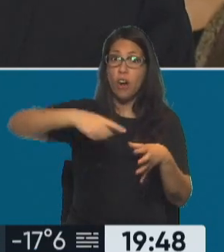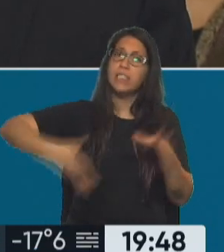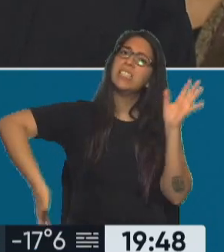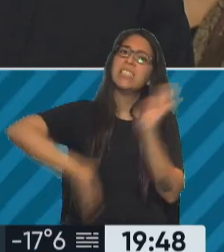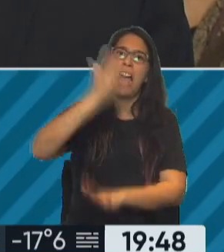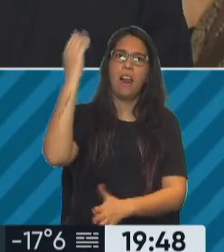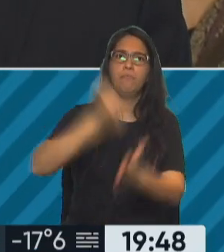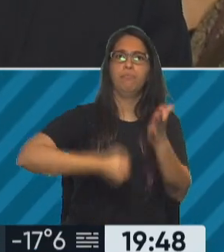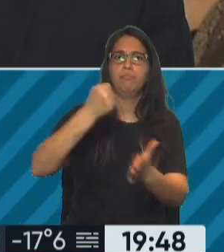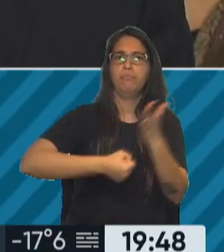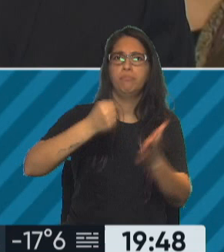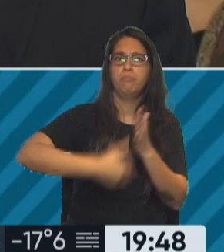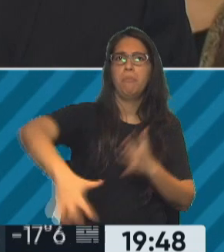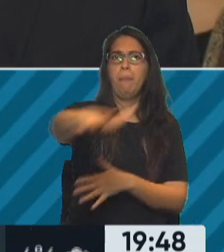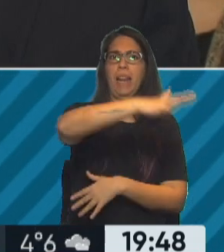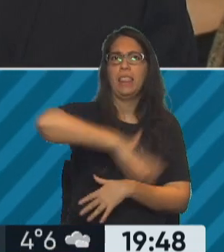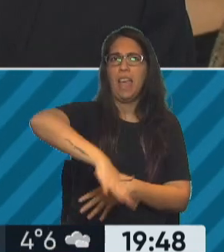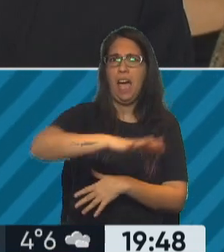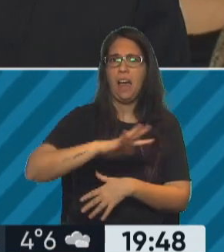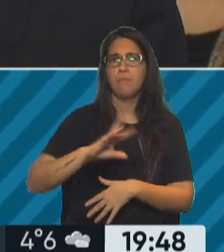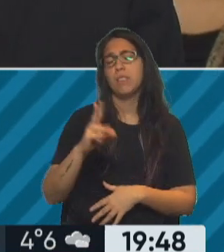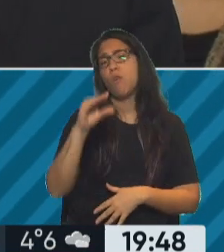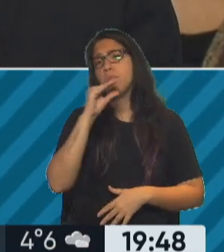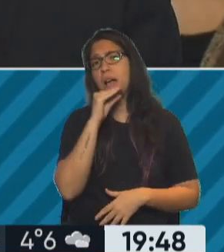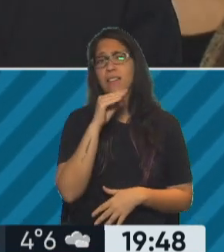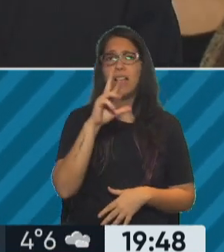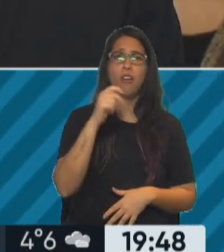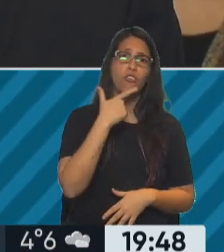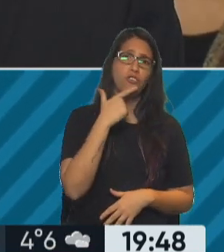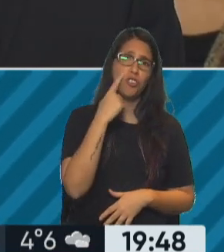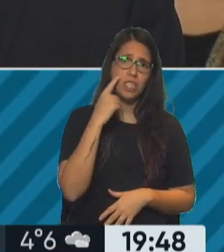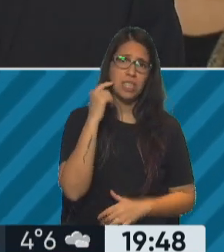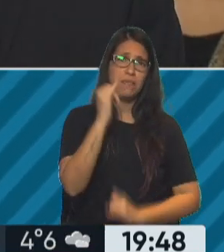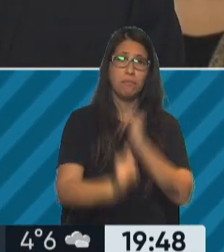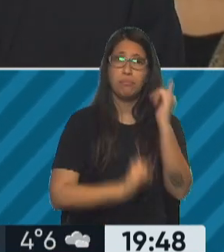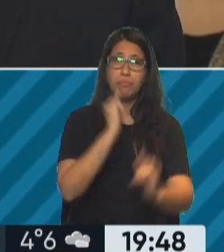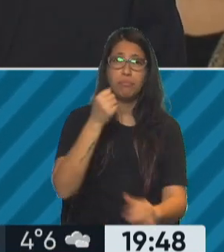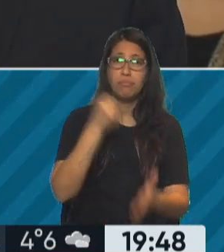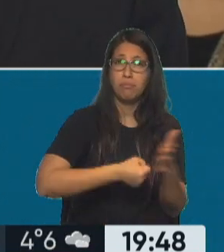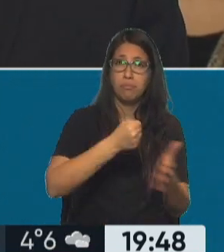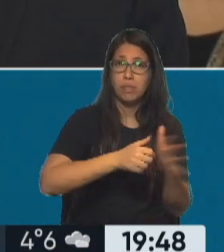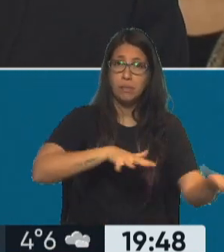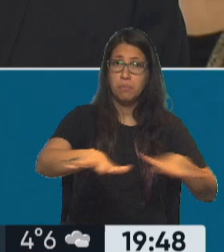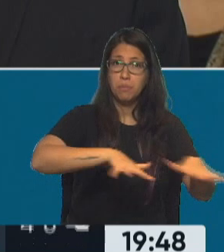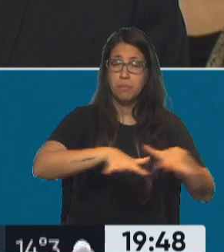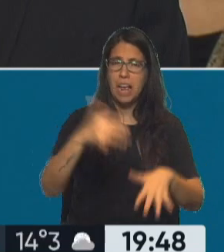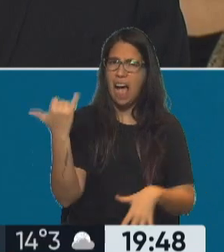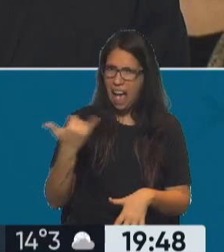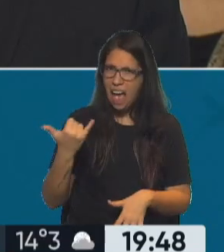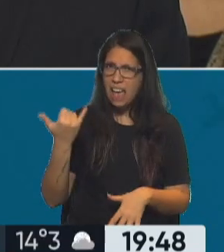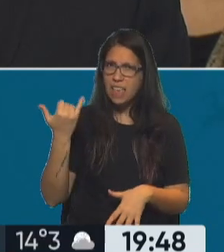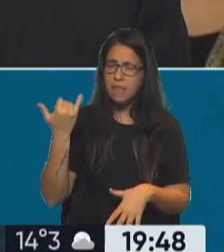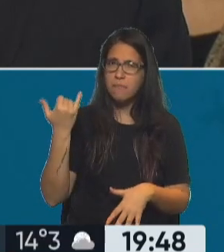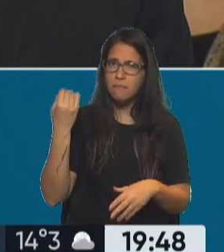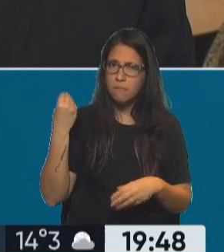a militar la fórmula que usted comparte con Sergio Massa. Efectivamente, digo, ¿hay movimientos para que esto empiece